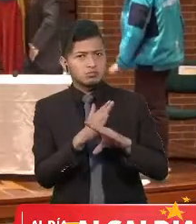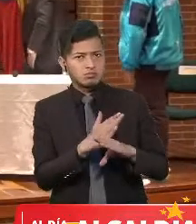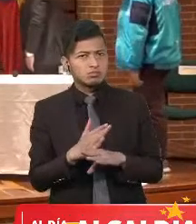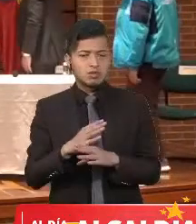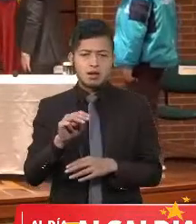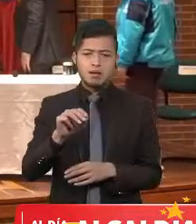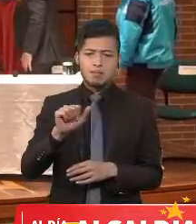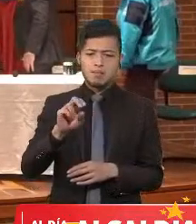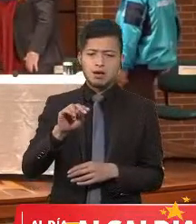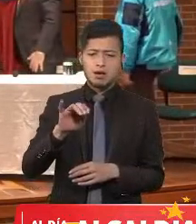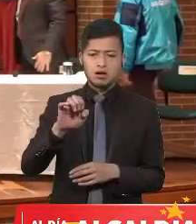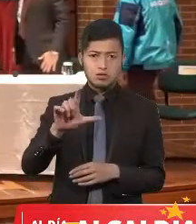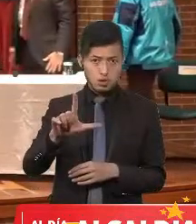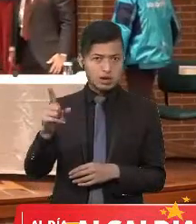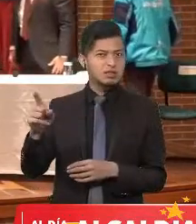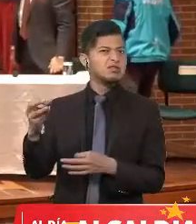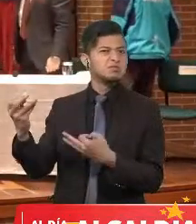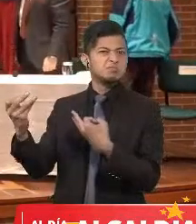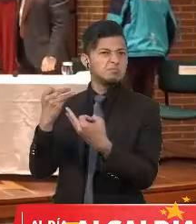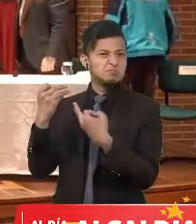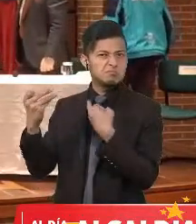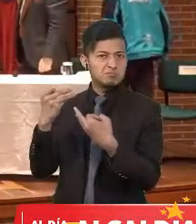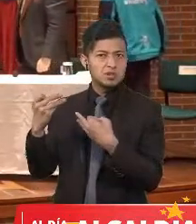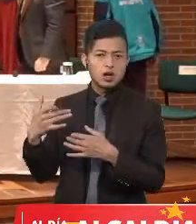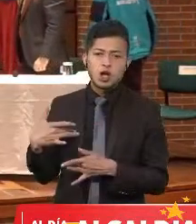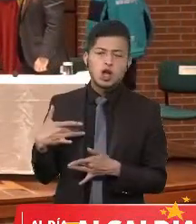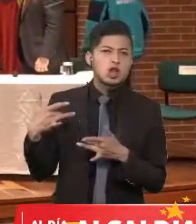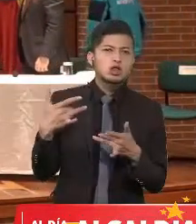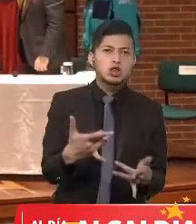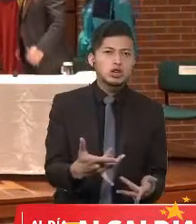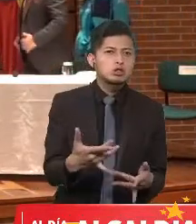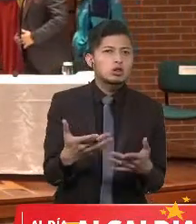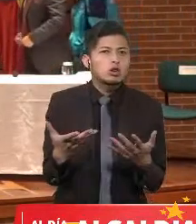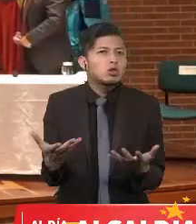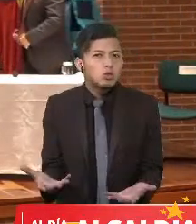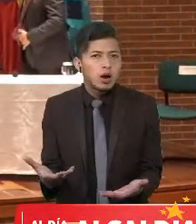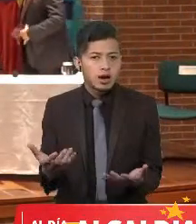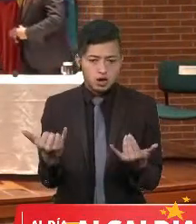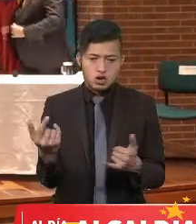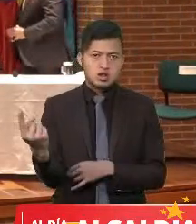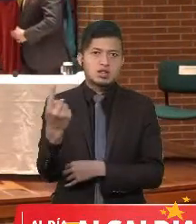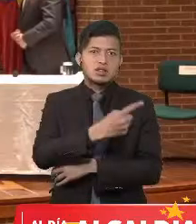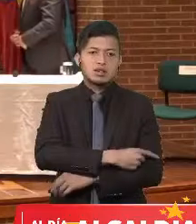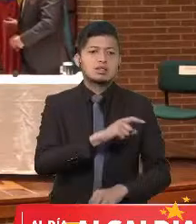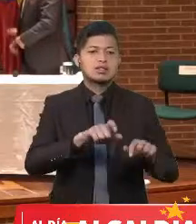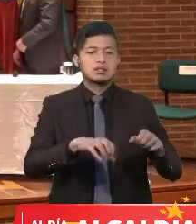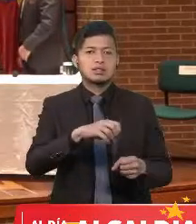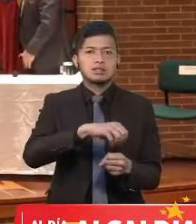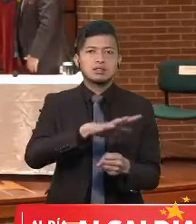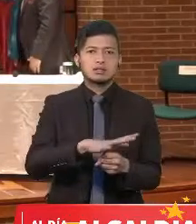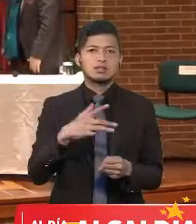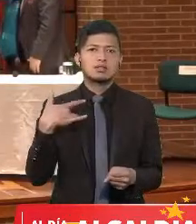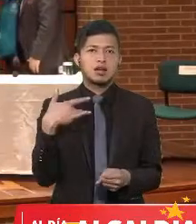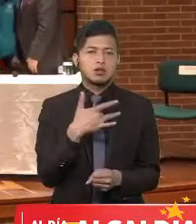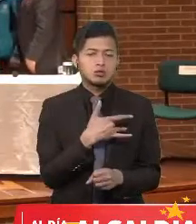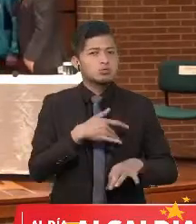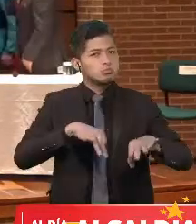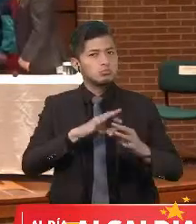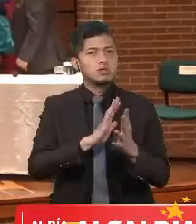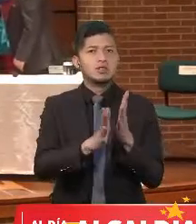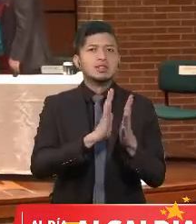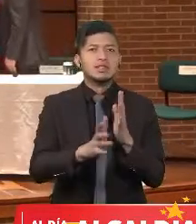González, para que nos explique cuál fue la donación que se recibe el día de hoy en la Secretaría Distrital de Salud.